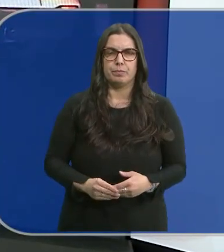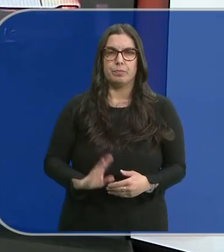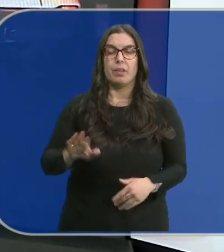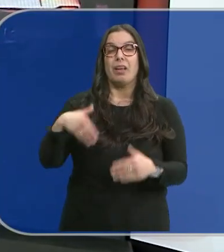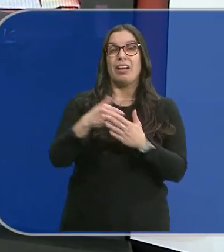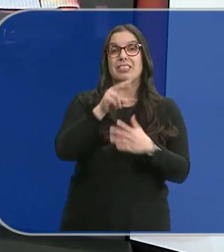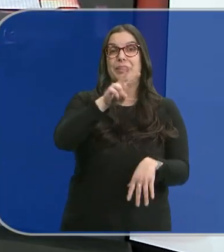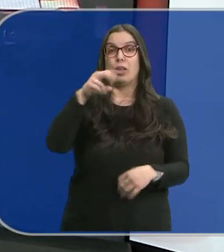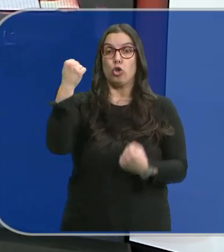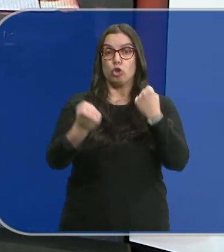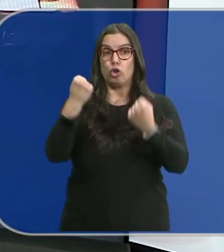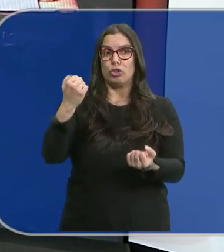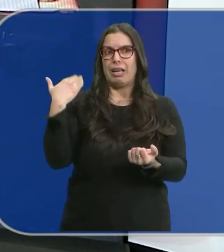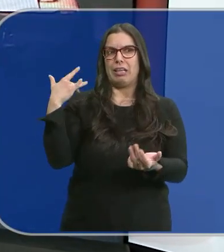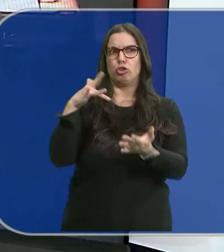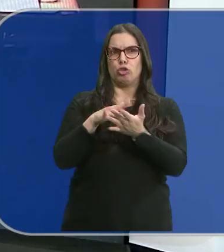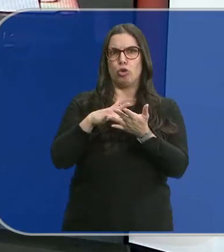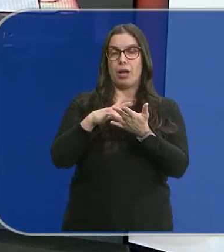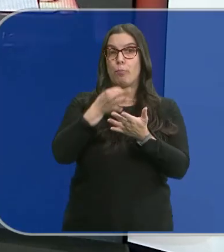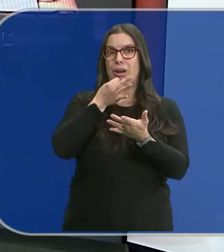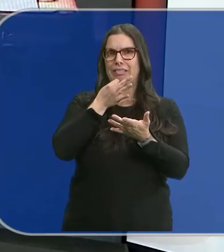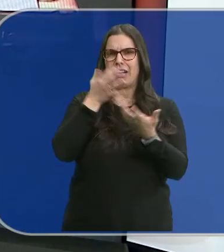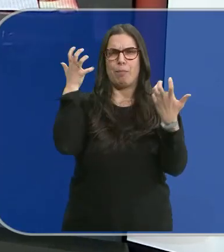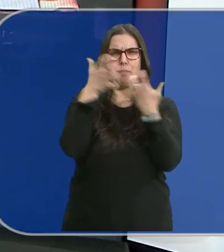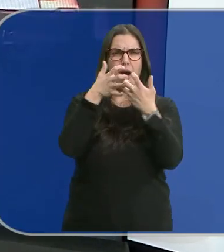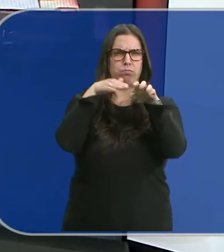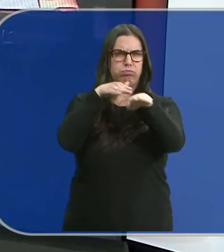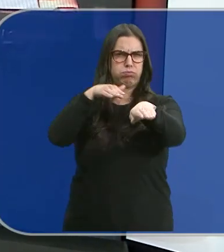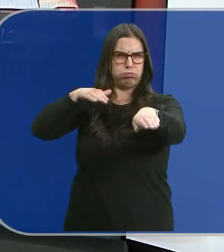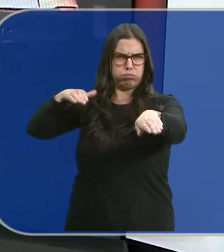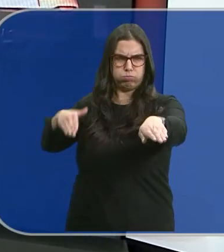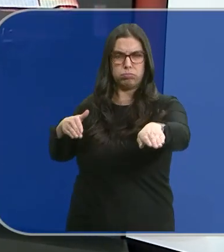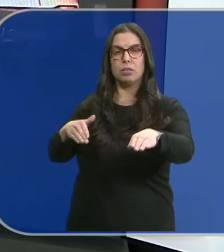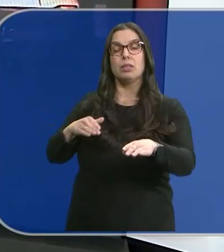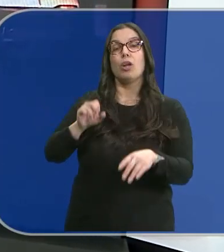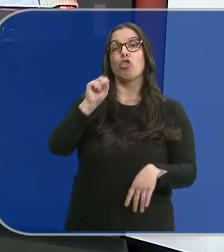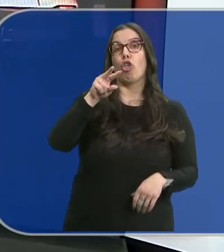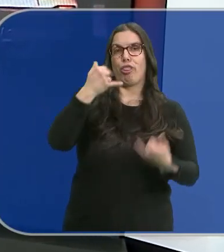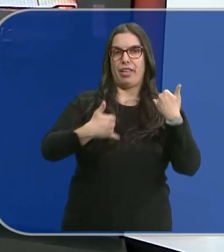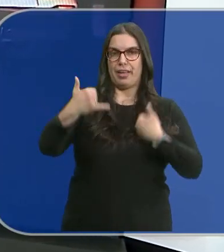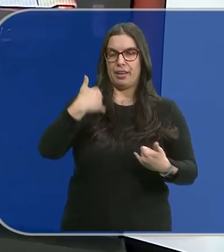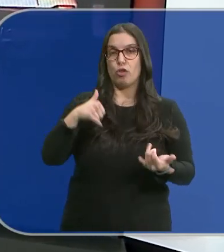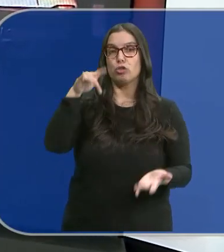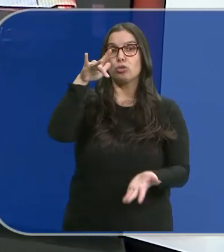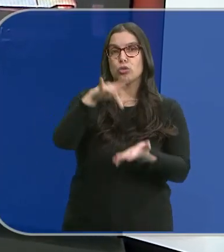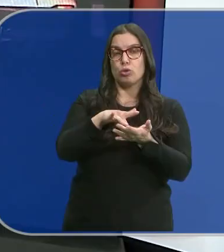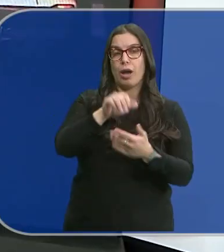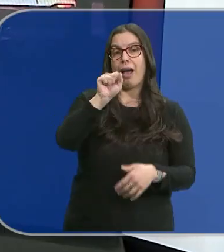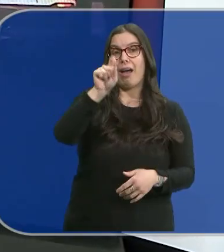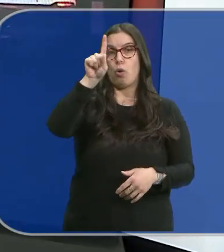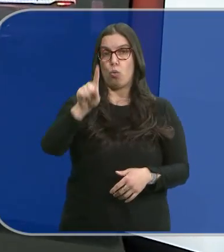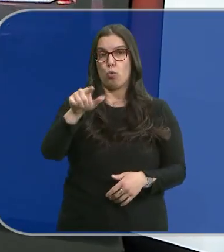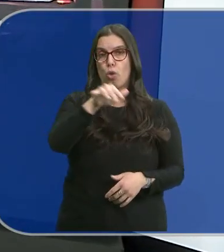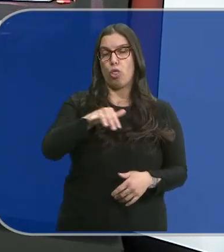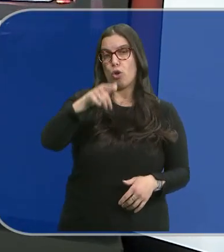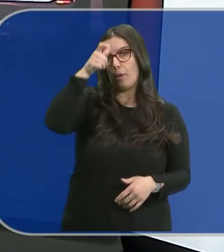Hasta 22 vehículos estuvieron implicados ayer a última hora de la tarde en una colisión múltiple que se saldó con 12 heridos. Ocurrió en la A1 a